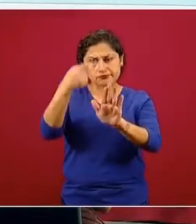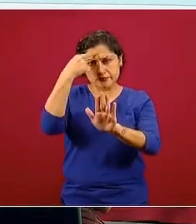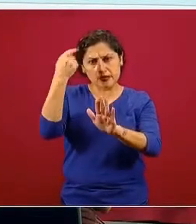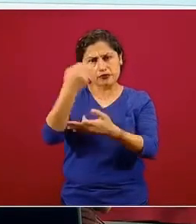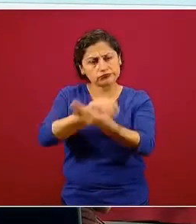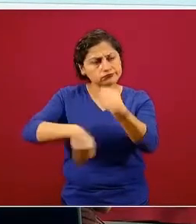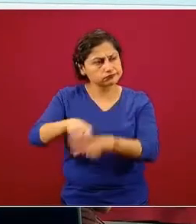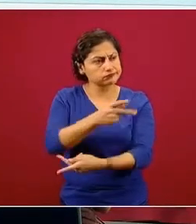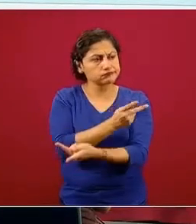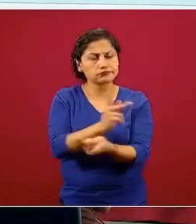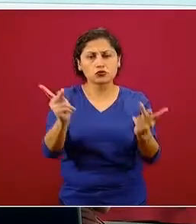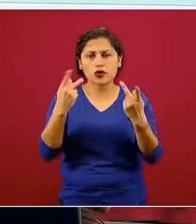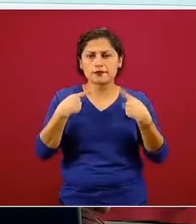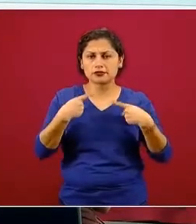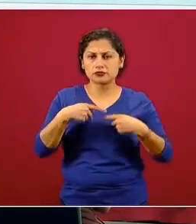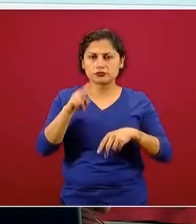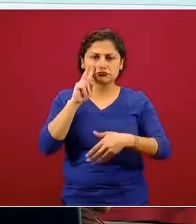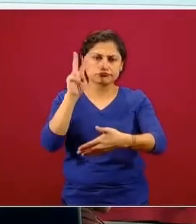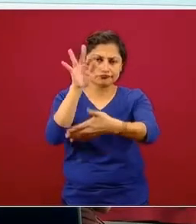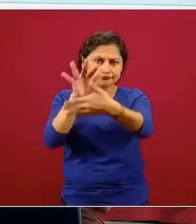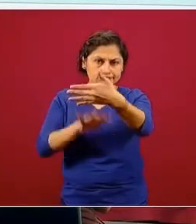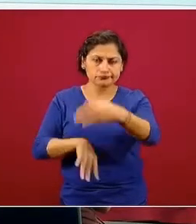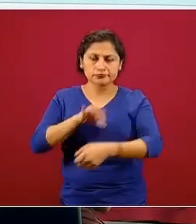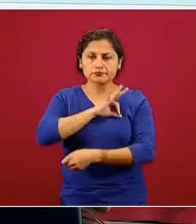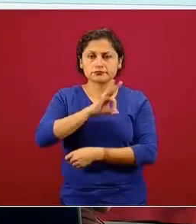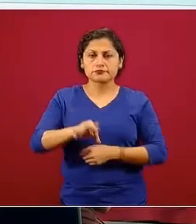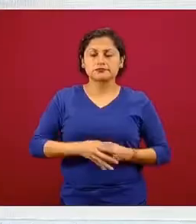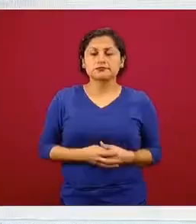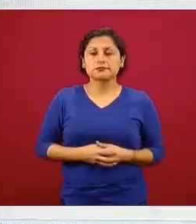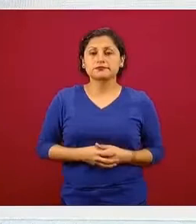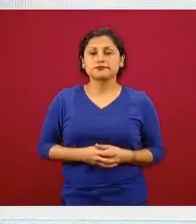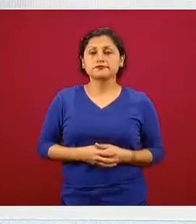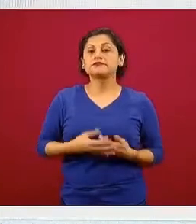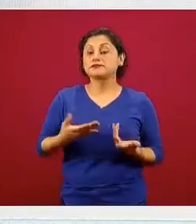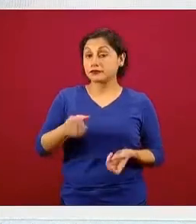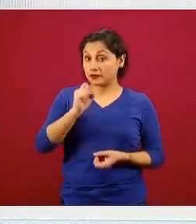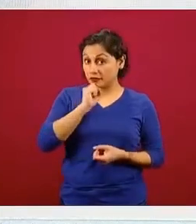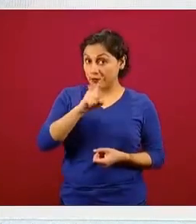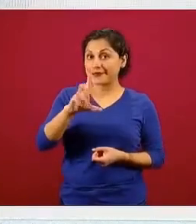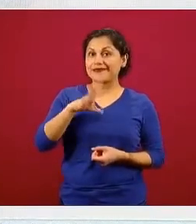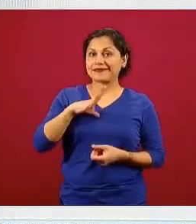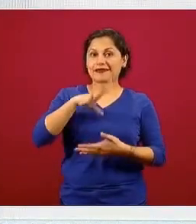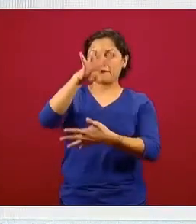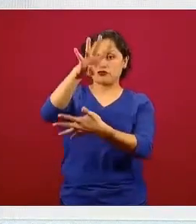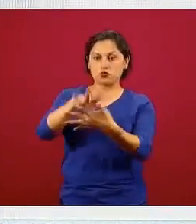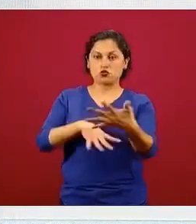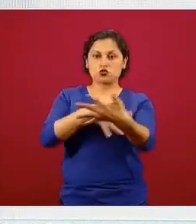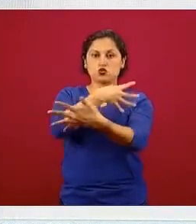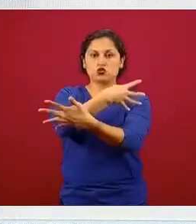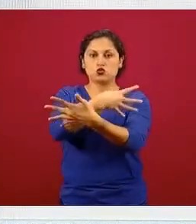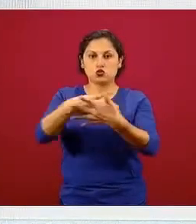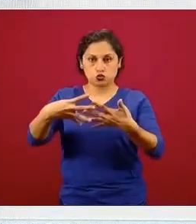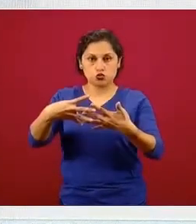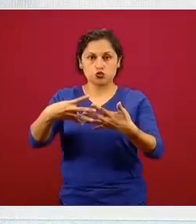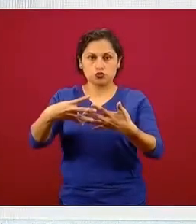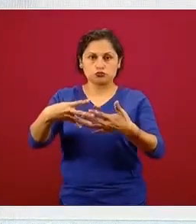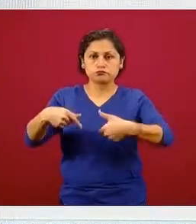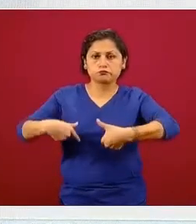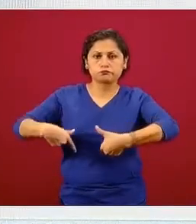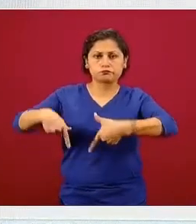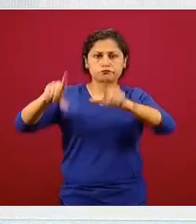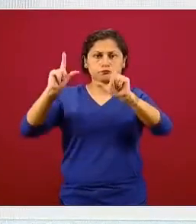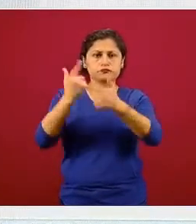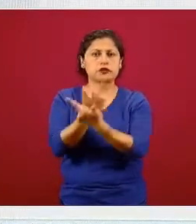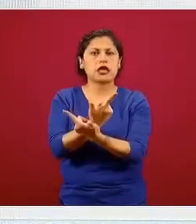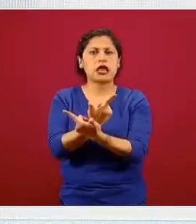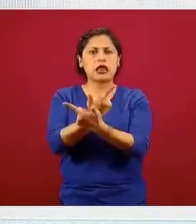población. Finalmente tenemos las bases de datos completas en datos públicos, datos